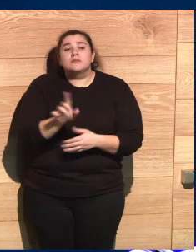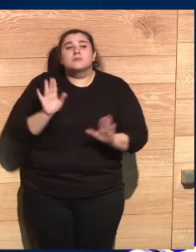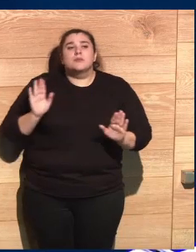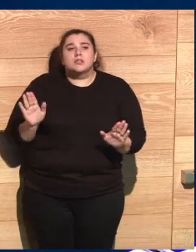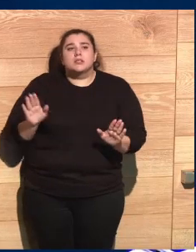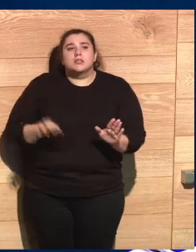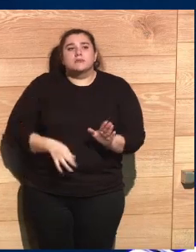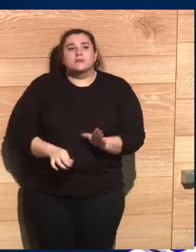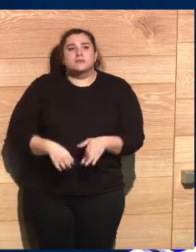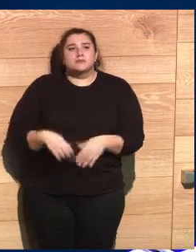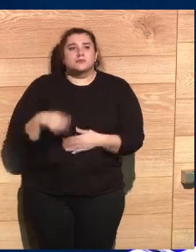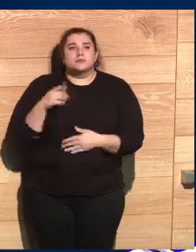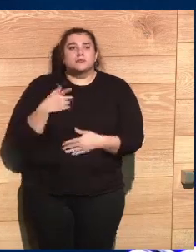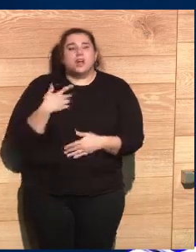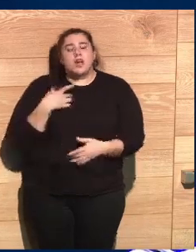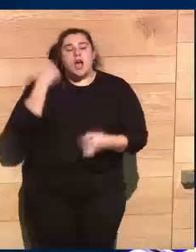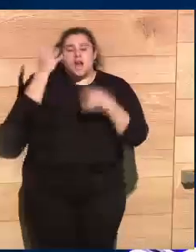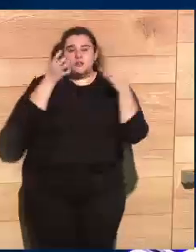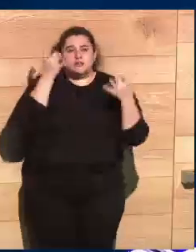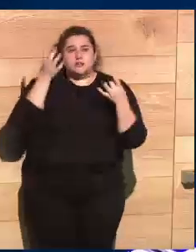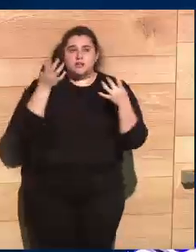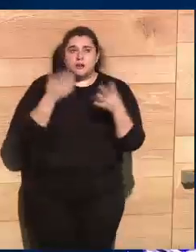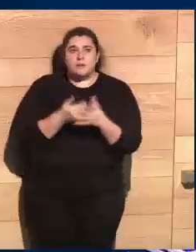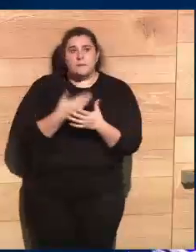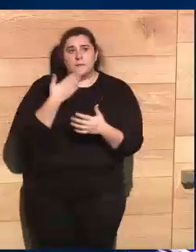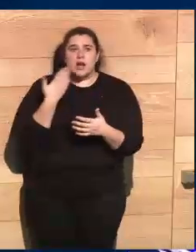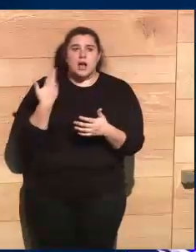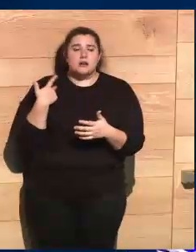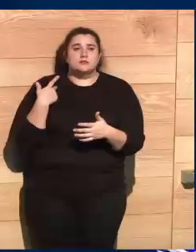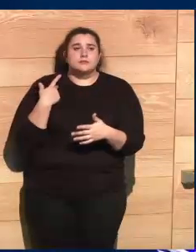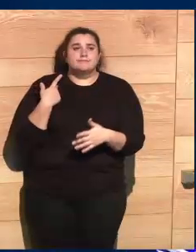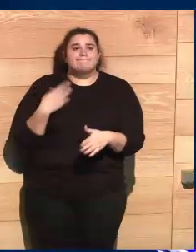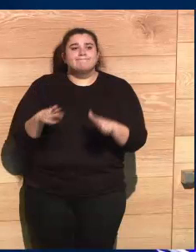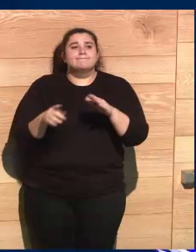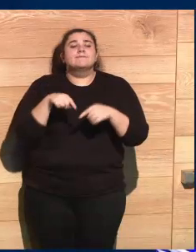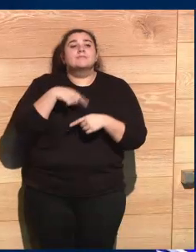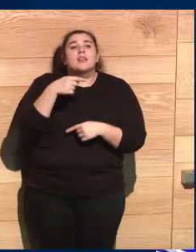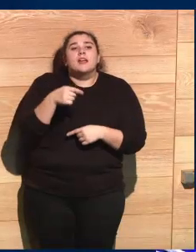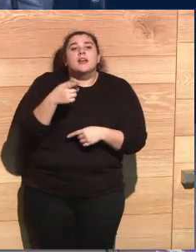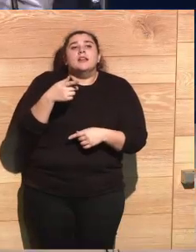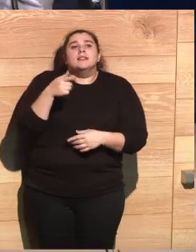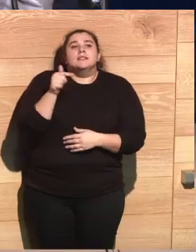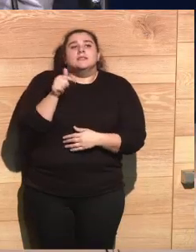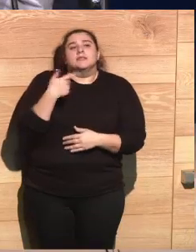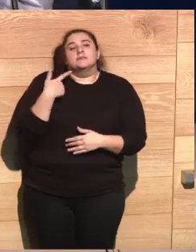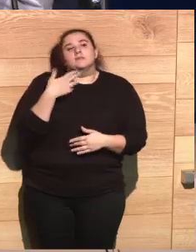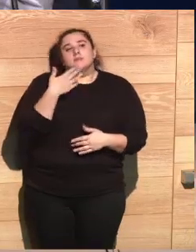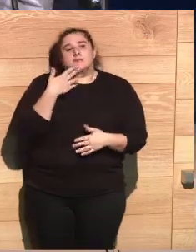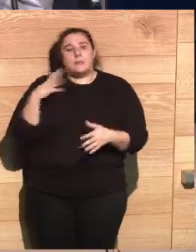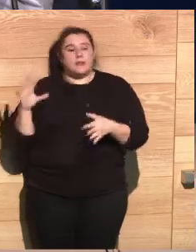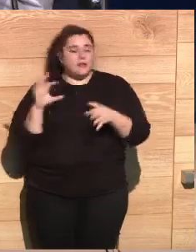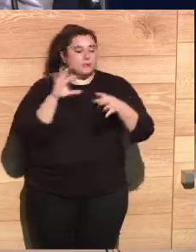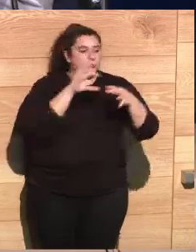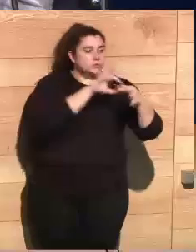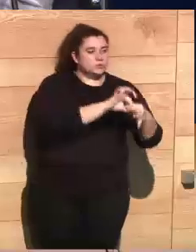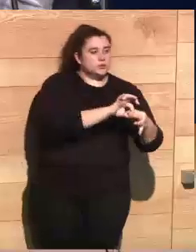digamos que tu input, ¿no? La actividad que tú performabas en el juego no tenía absolutamente ningún vínculo